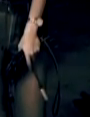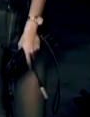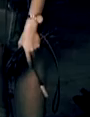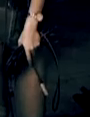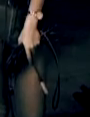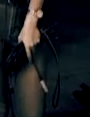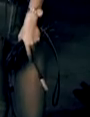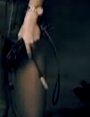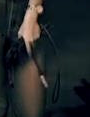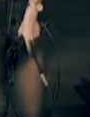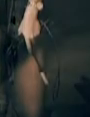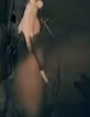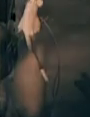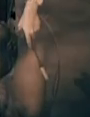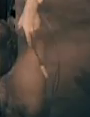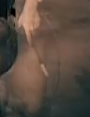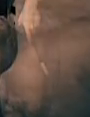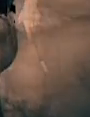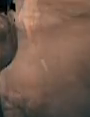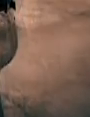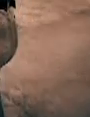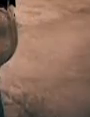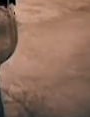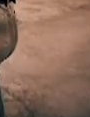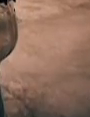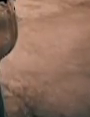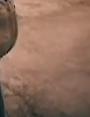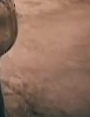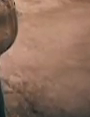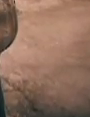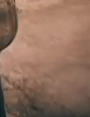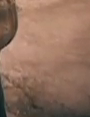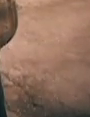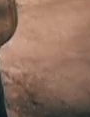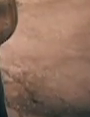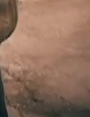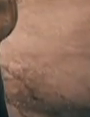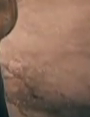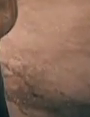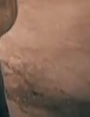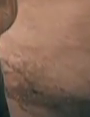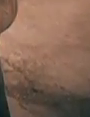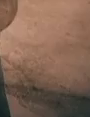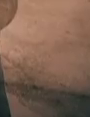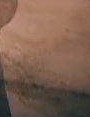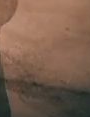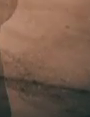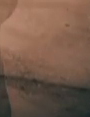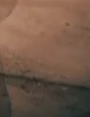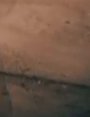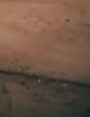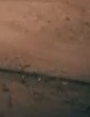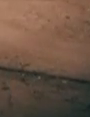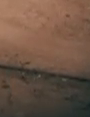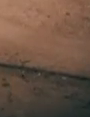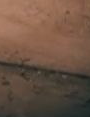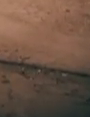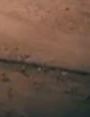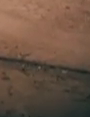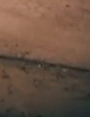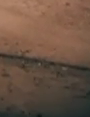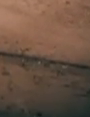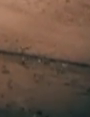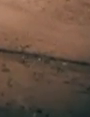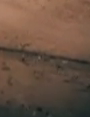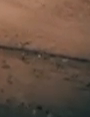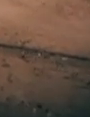gallos de pelea, no nos desvían cambios de marea, el siglo tararea y somos la letra, la voz se retumba, el canto se respeta, yo vine a entregar